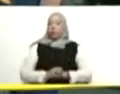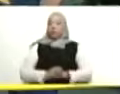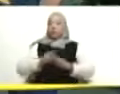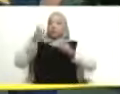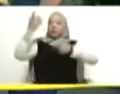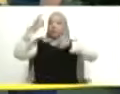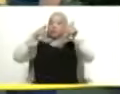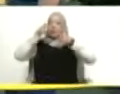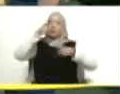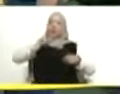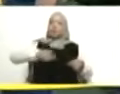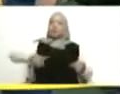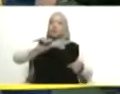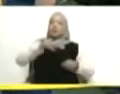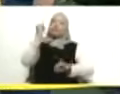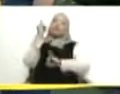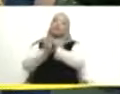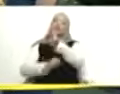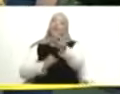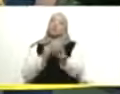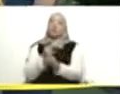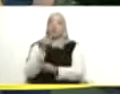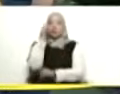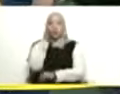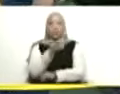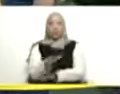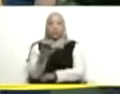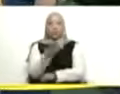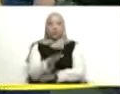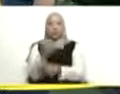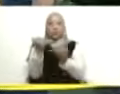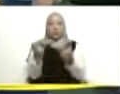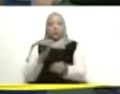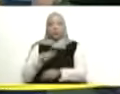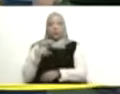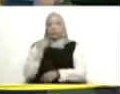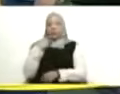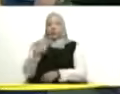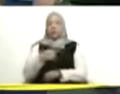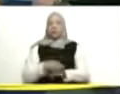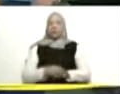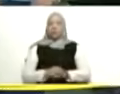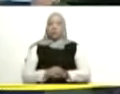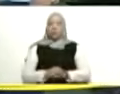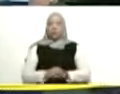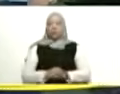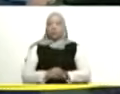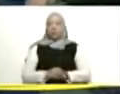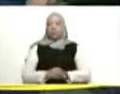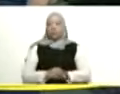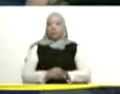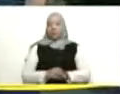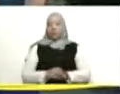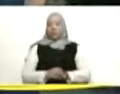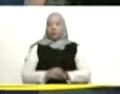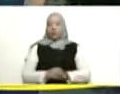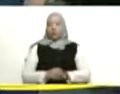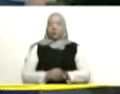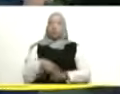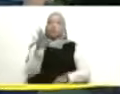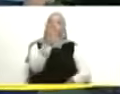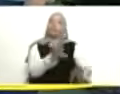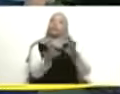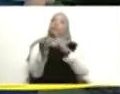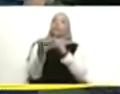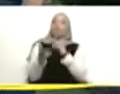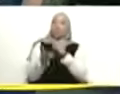Chávez buscó aliados internacionales poderosos, y ahora podemos decir que tenemos el conocimiento, la ciencia y la